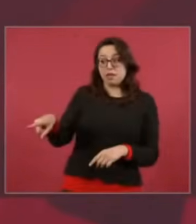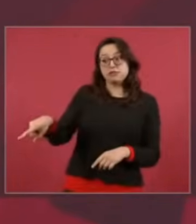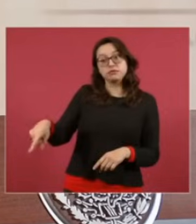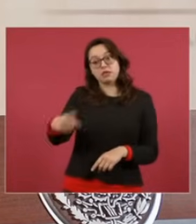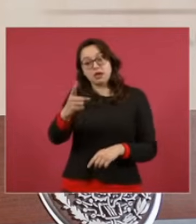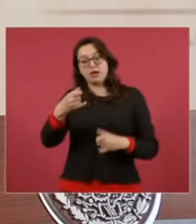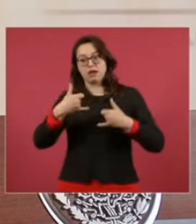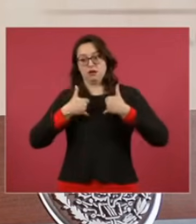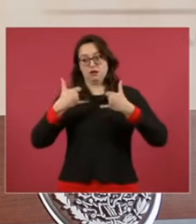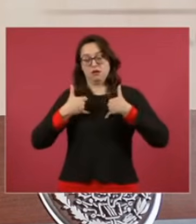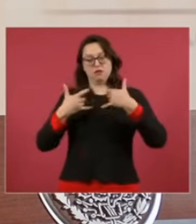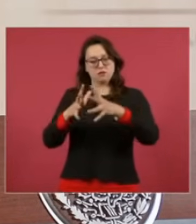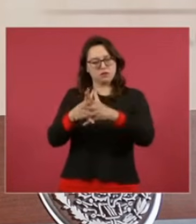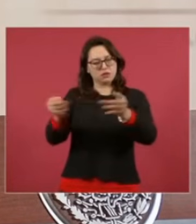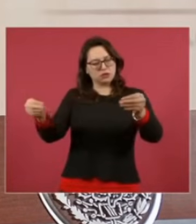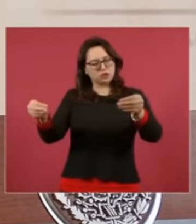no.